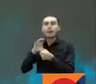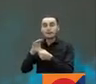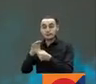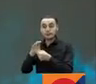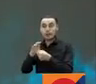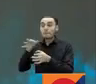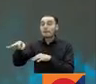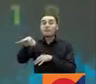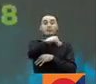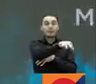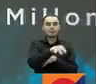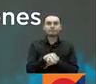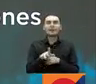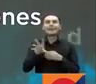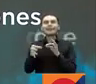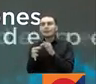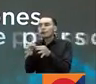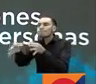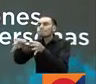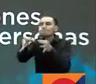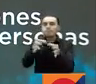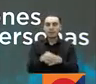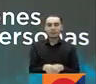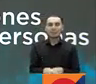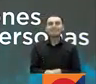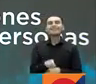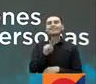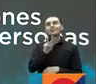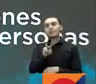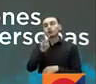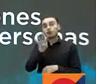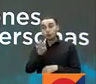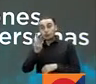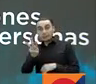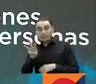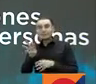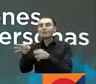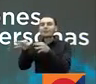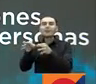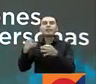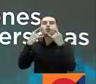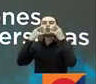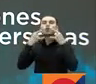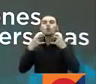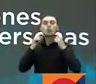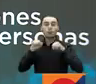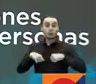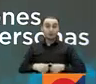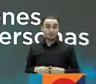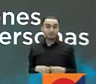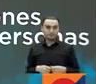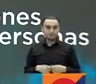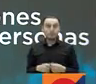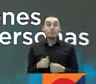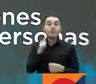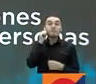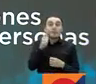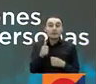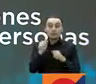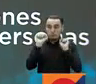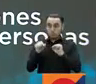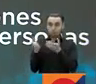capitales y 293 municipios los que eliminarán esta medida de protección. A partir de mañana,